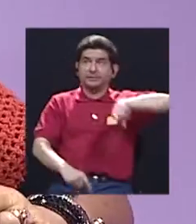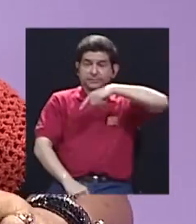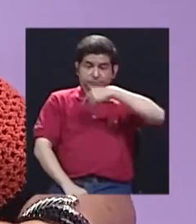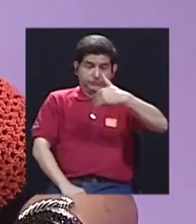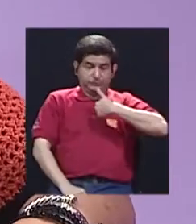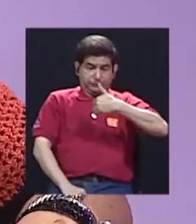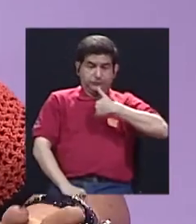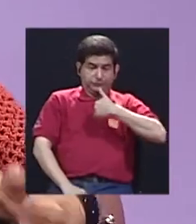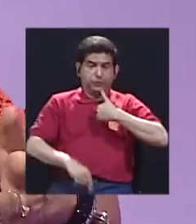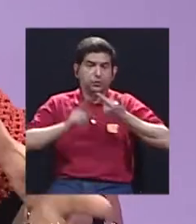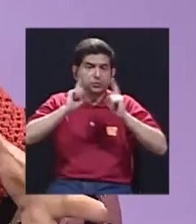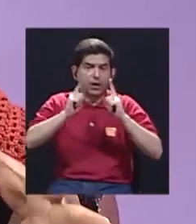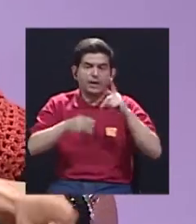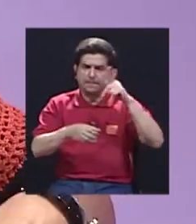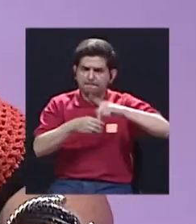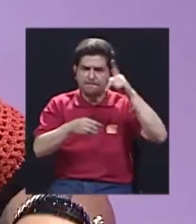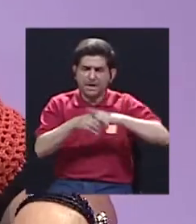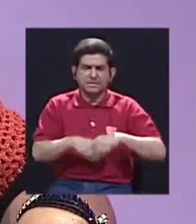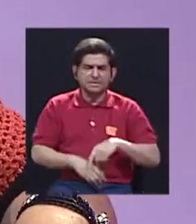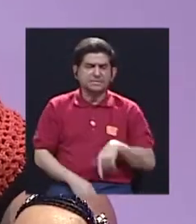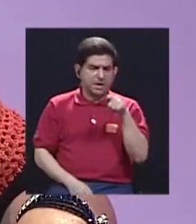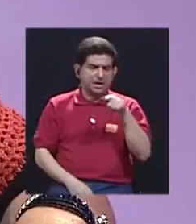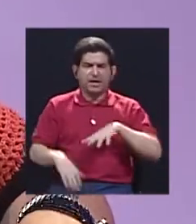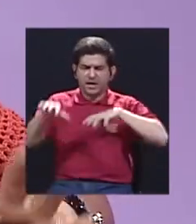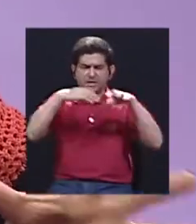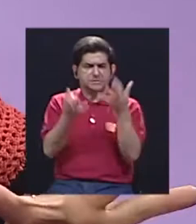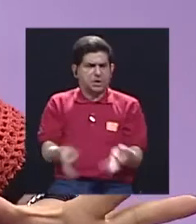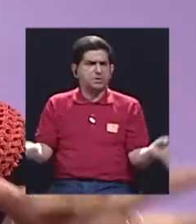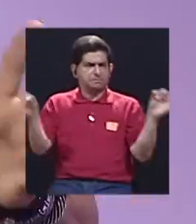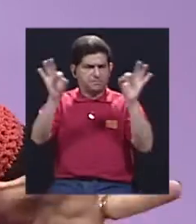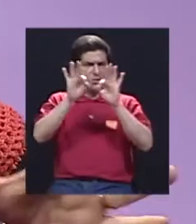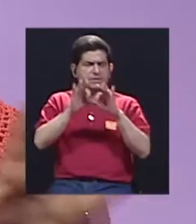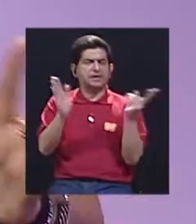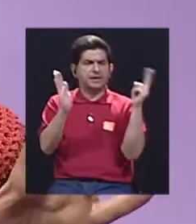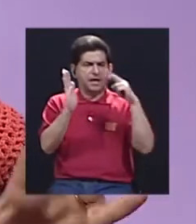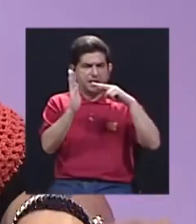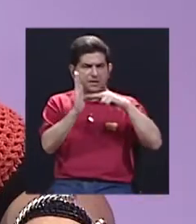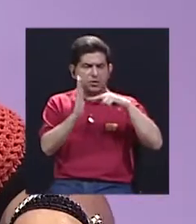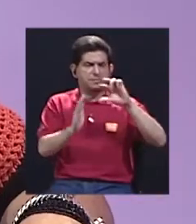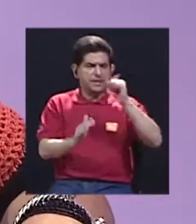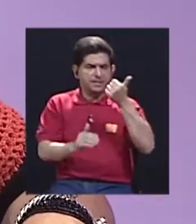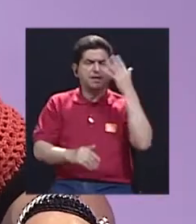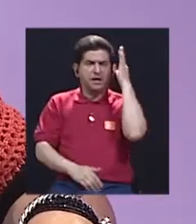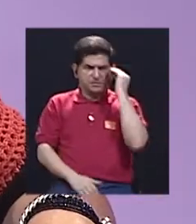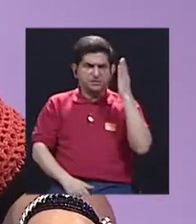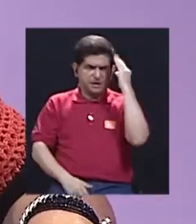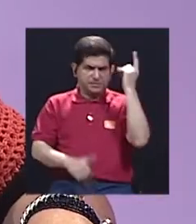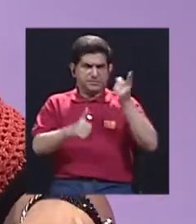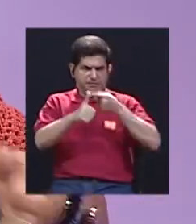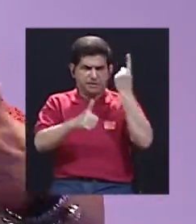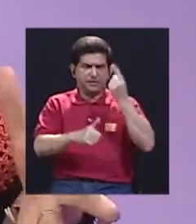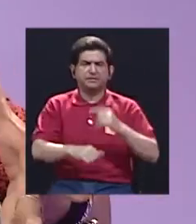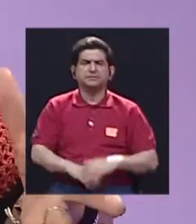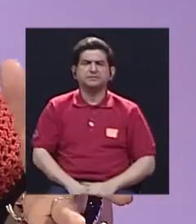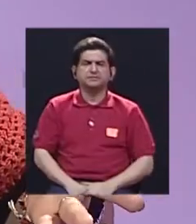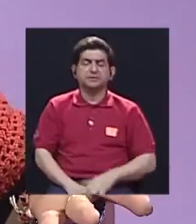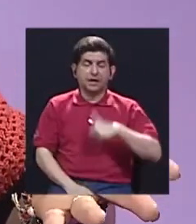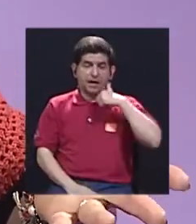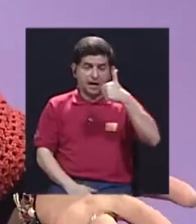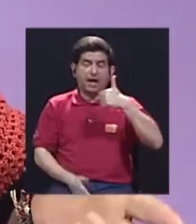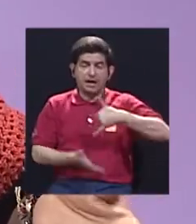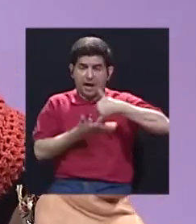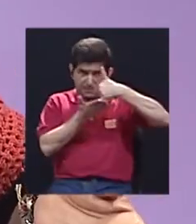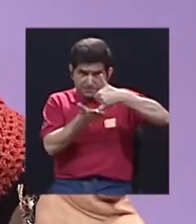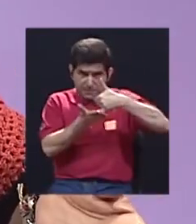llevar es participar en una Trienal tan importante como fue en el 2010 la experiencia. Haber ganado el